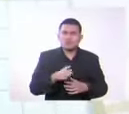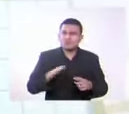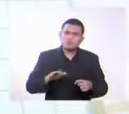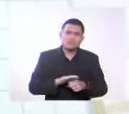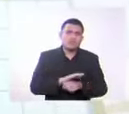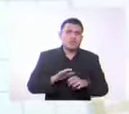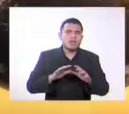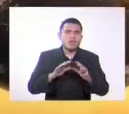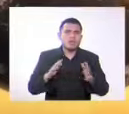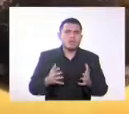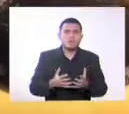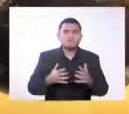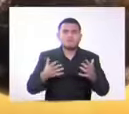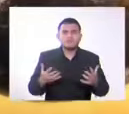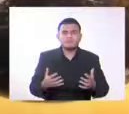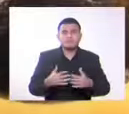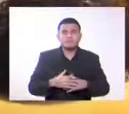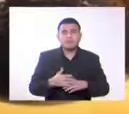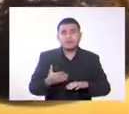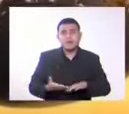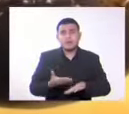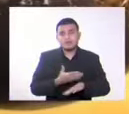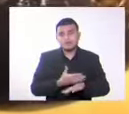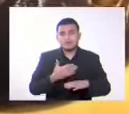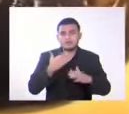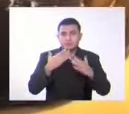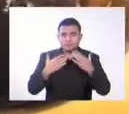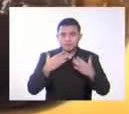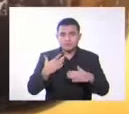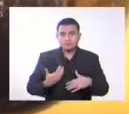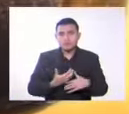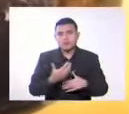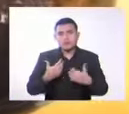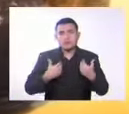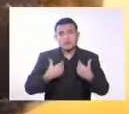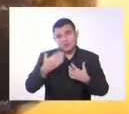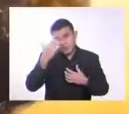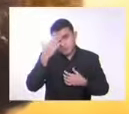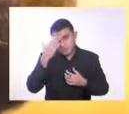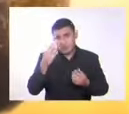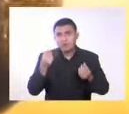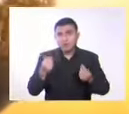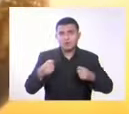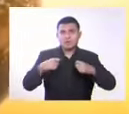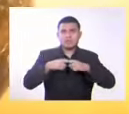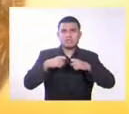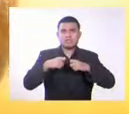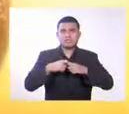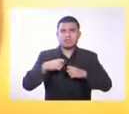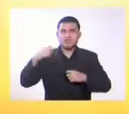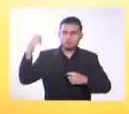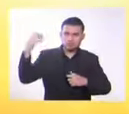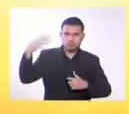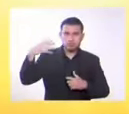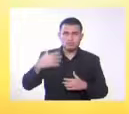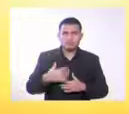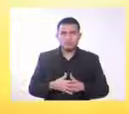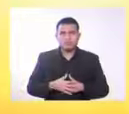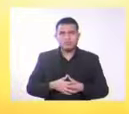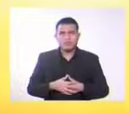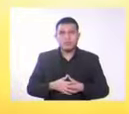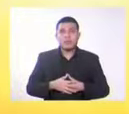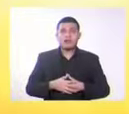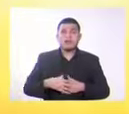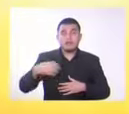mundo? Antes de explicarlo, debemos saber cómo se genera electricidad con energía proveniente del sol. La